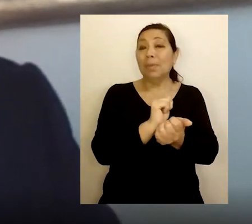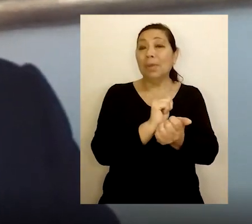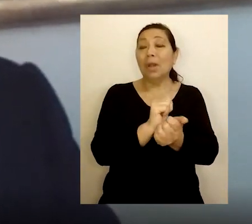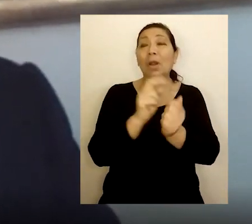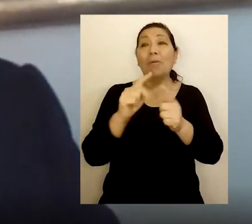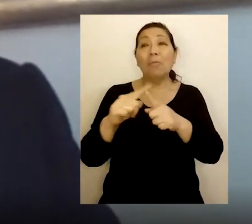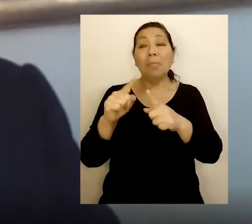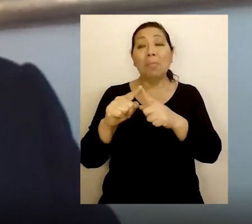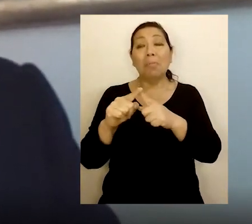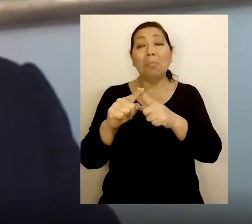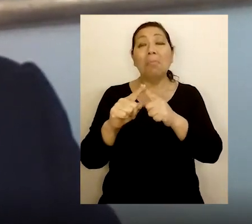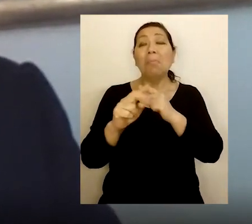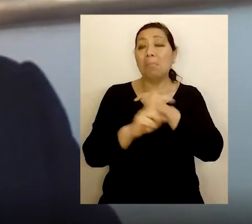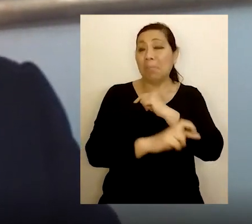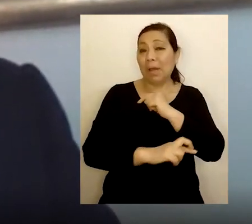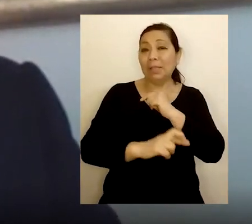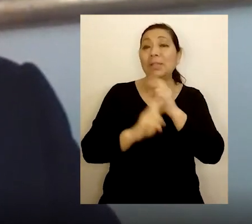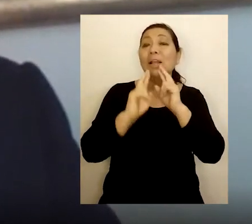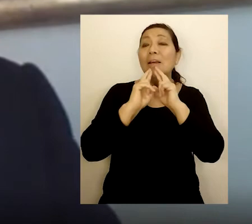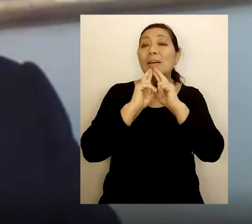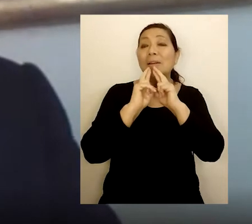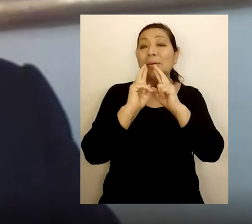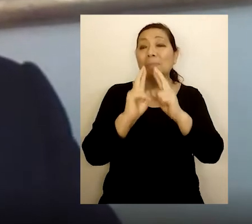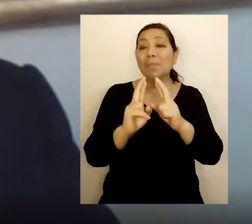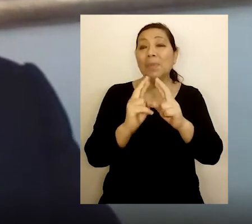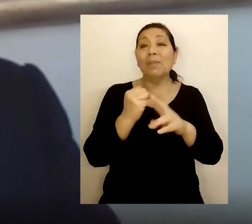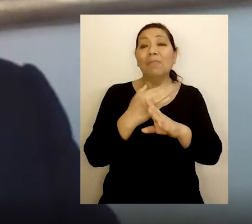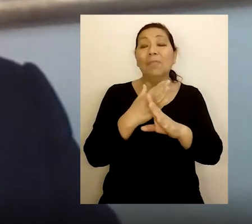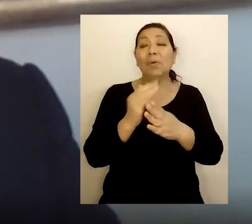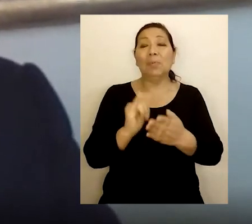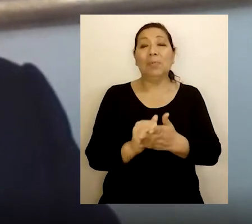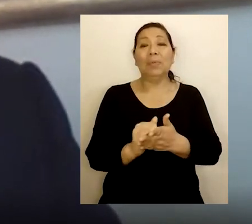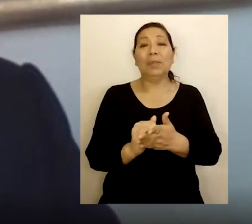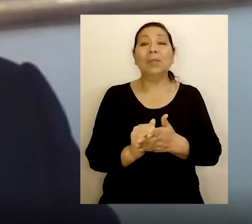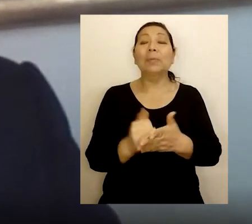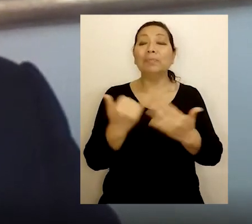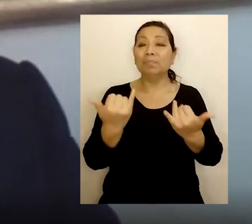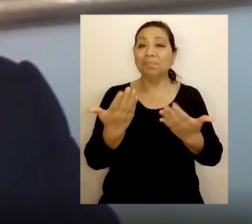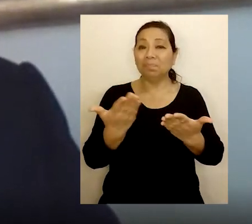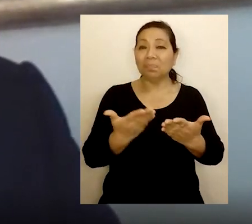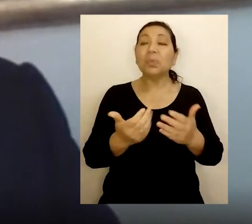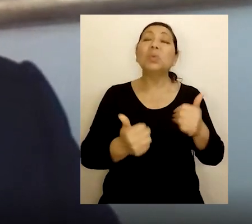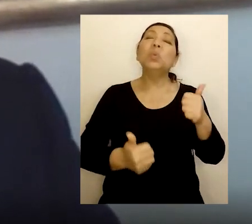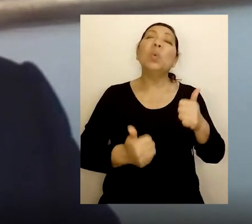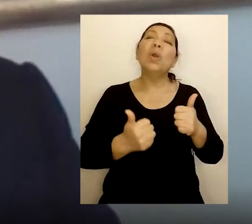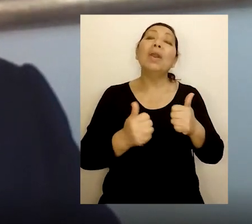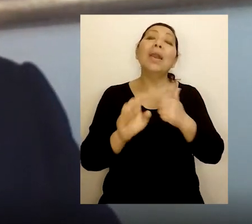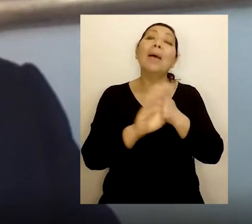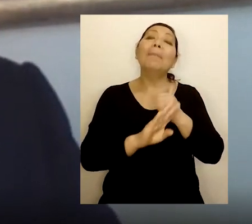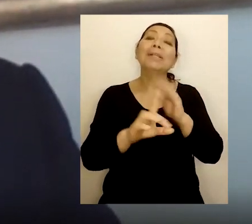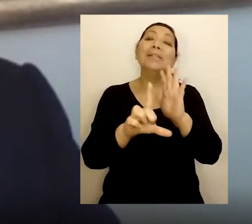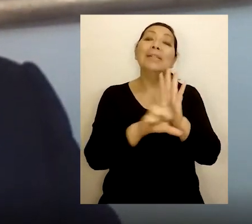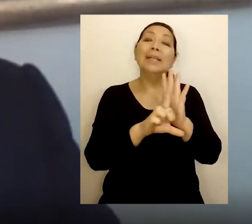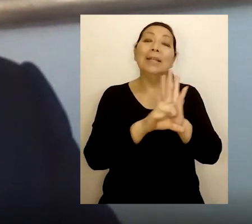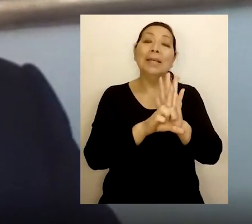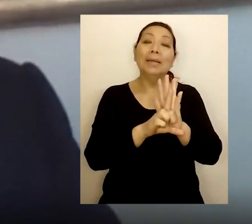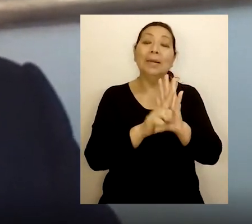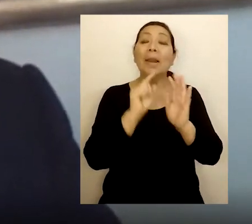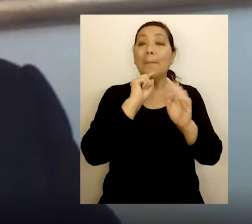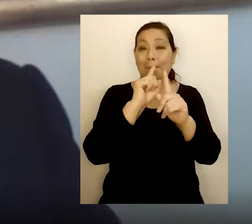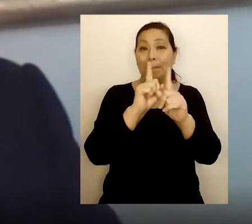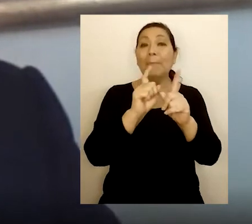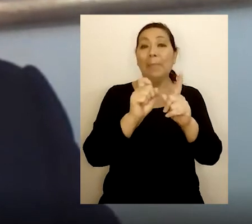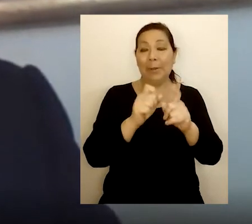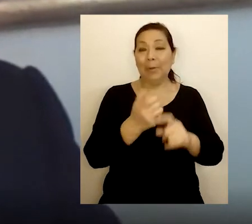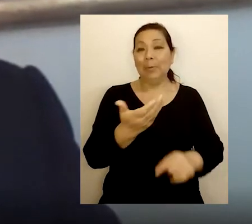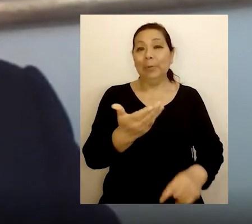en los países de la región y las recomendaciones formuladas al respecto. ¿Cuál es la base legal? Esa es la